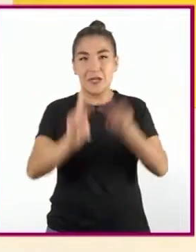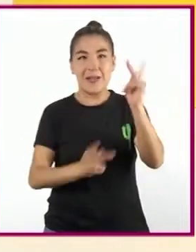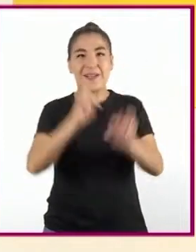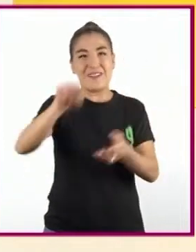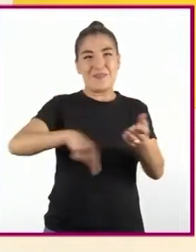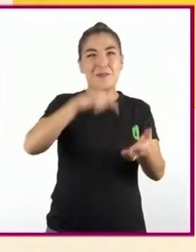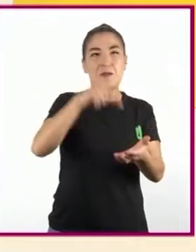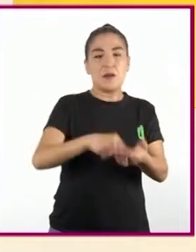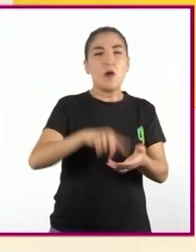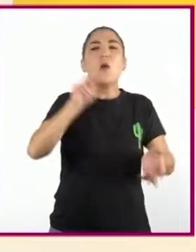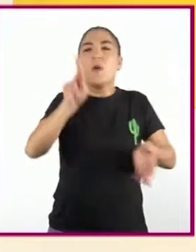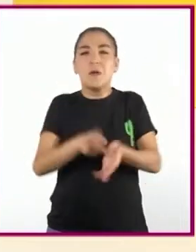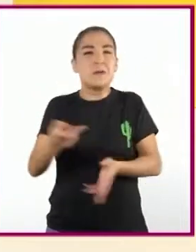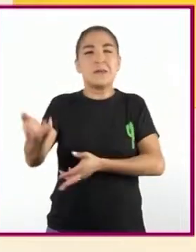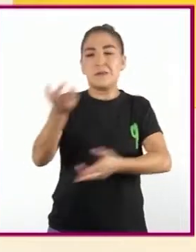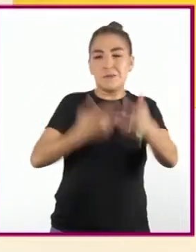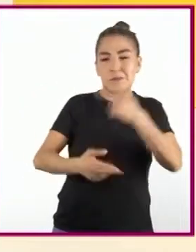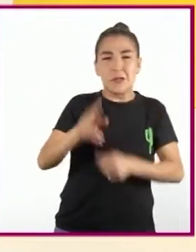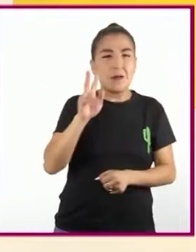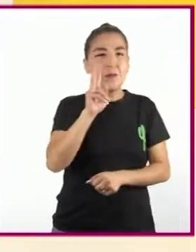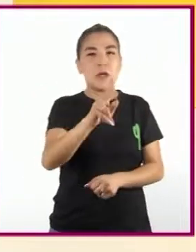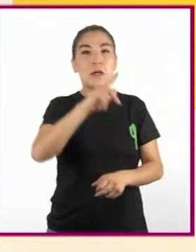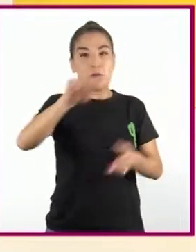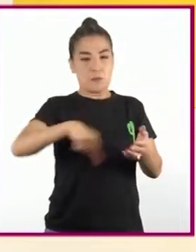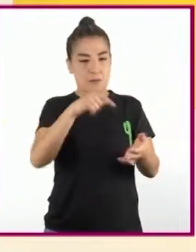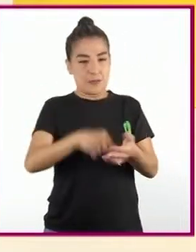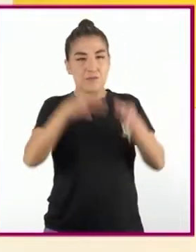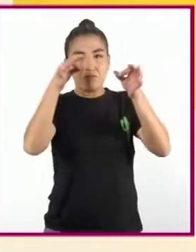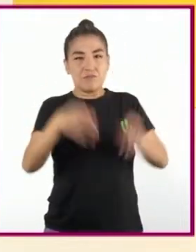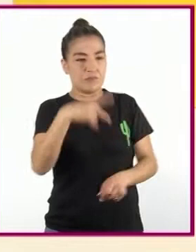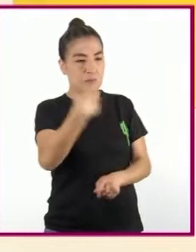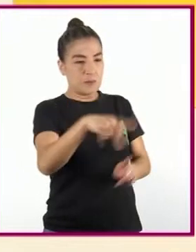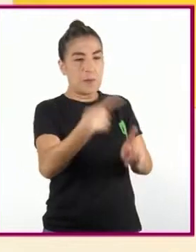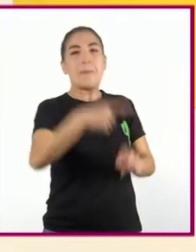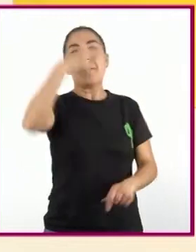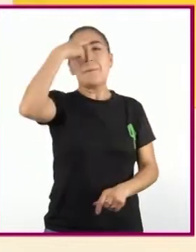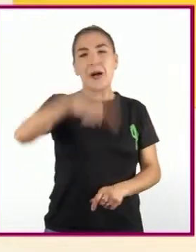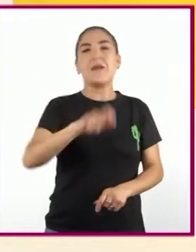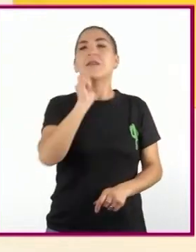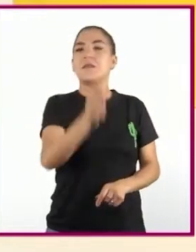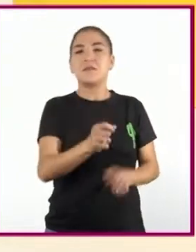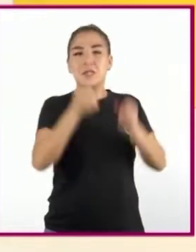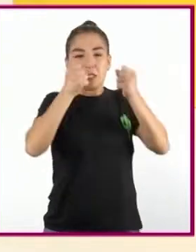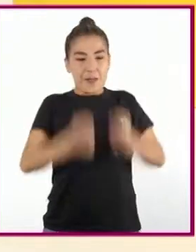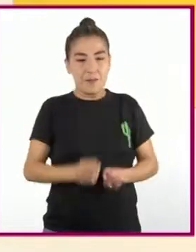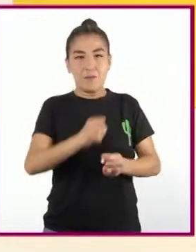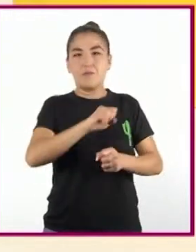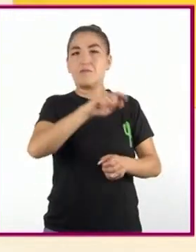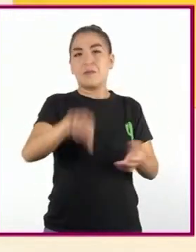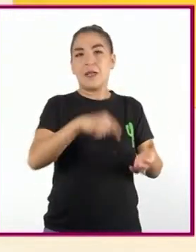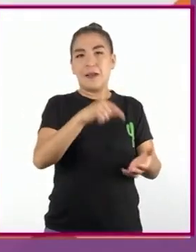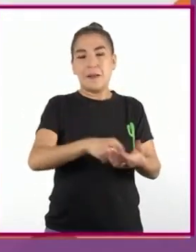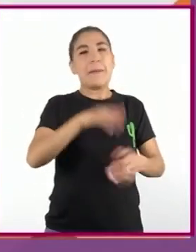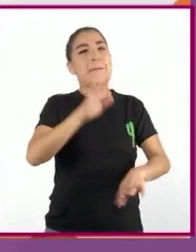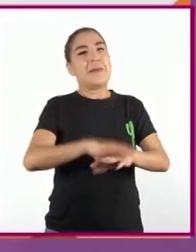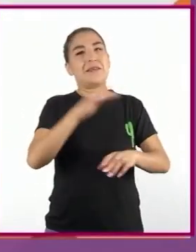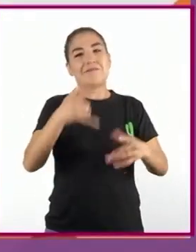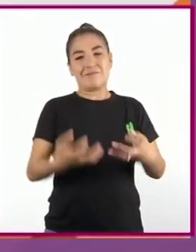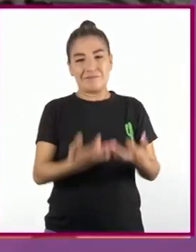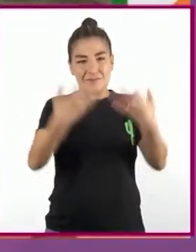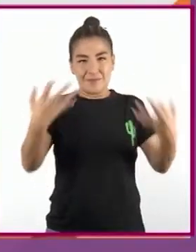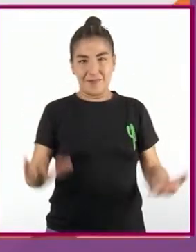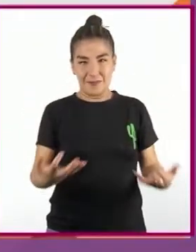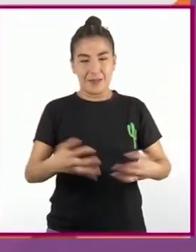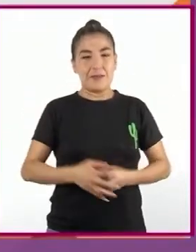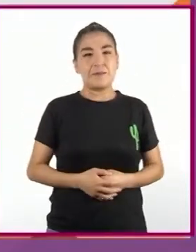centralizadores, vuelven la espalda a sus lugares de origen para asentarse no muy lejos en tierras más benignas. Por su